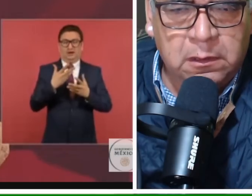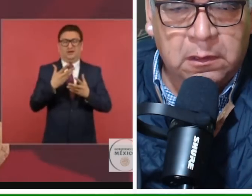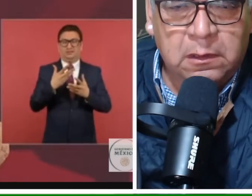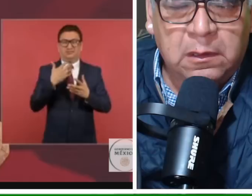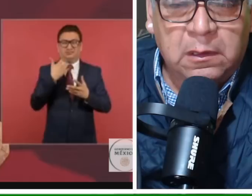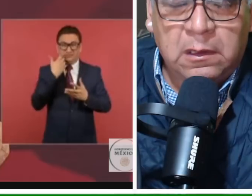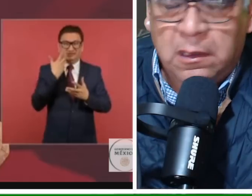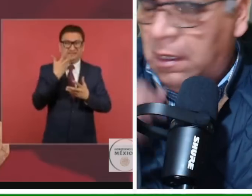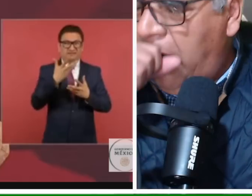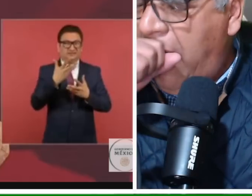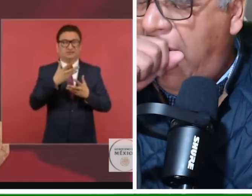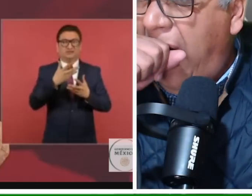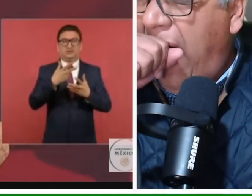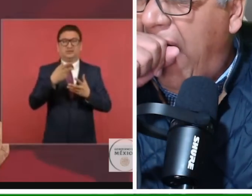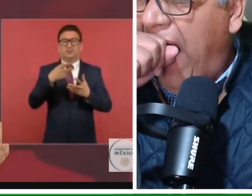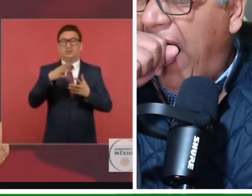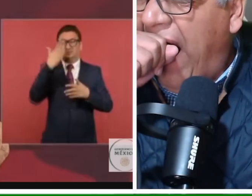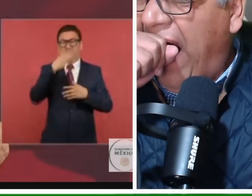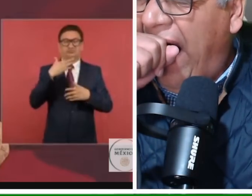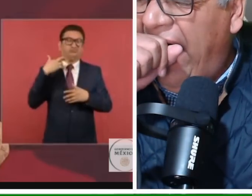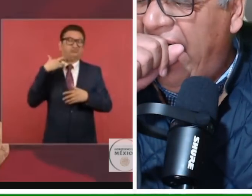secuestrar con los bots,